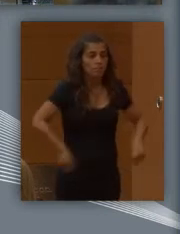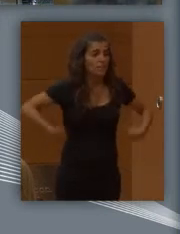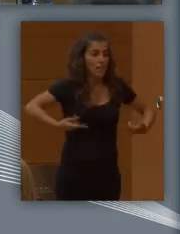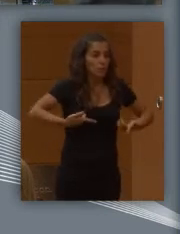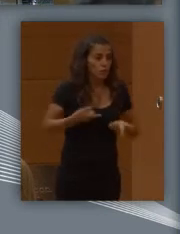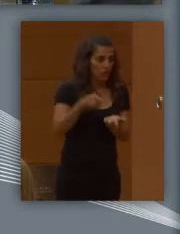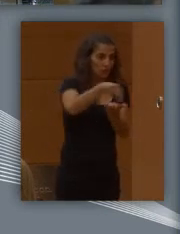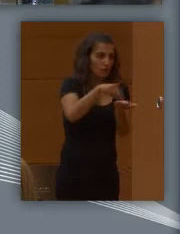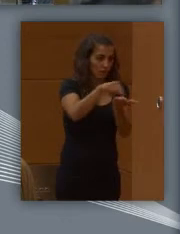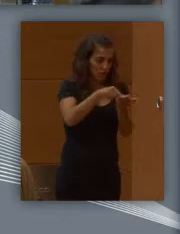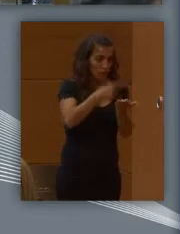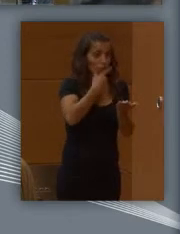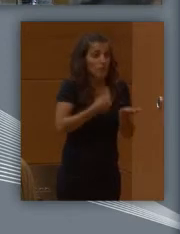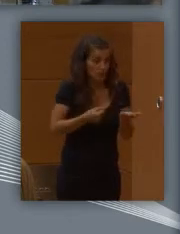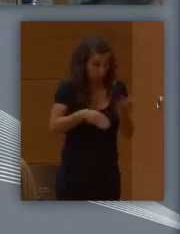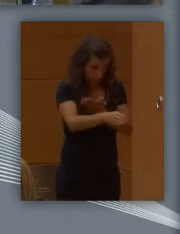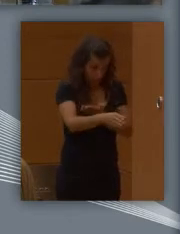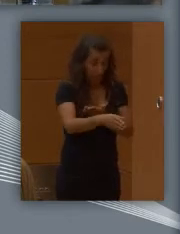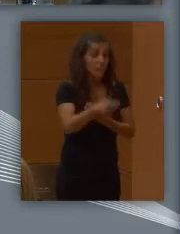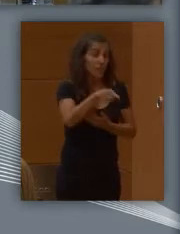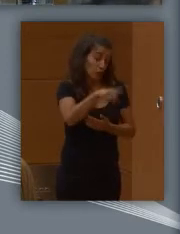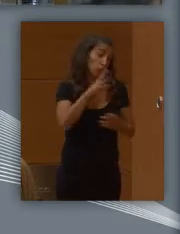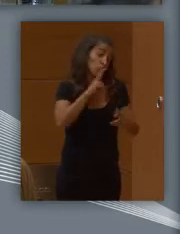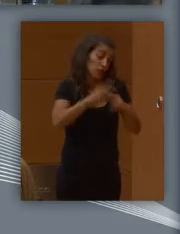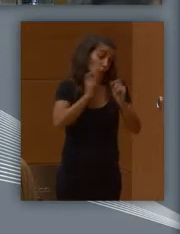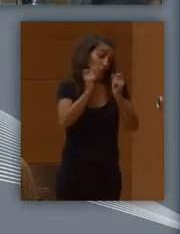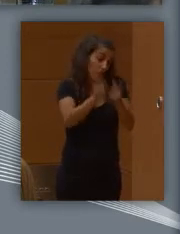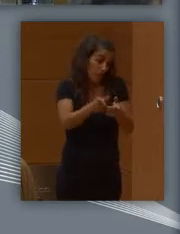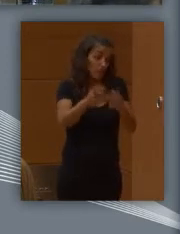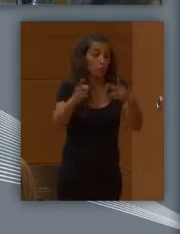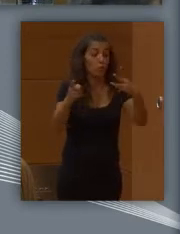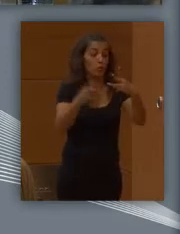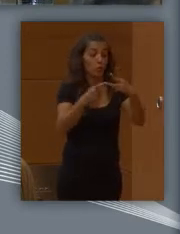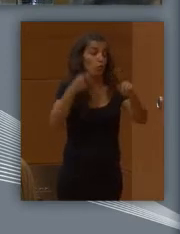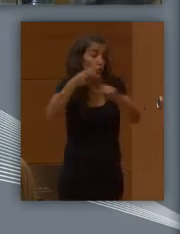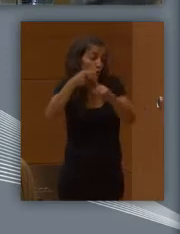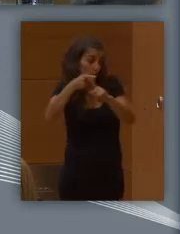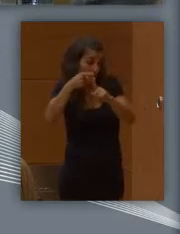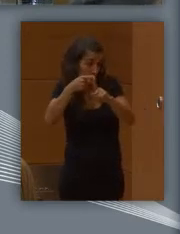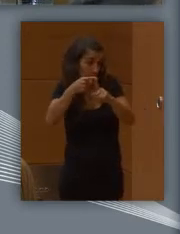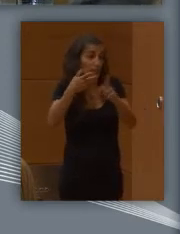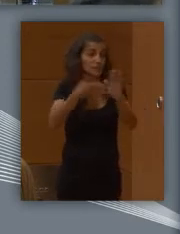palabra. Eso es lo que se llama la usabilidad, es decir, 2 conceptos: